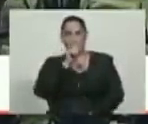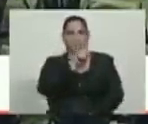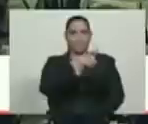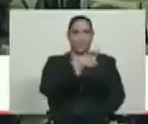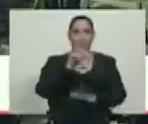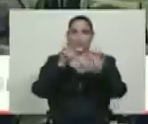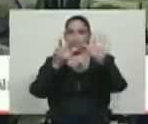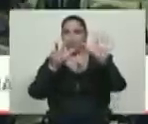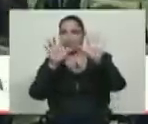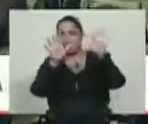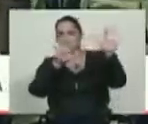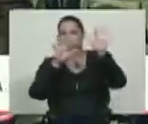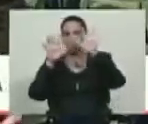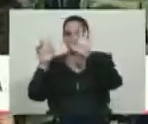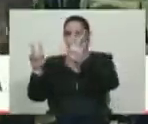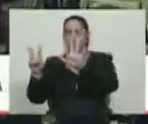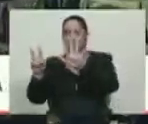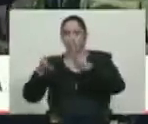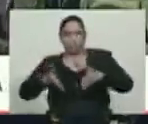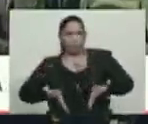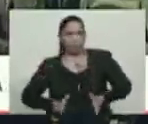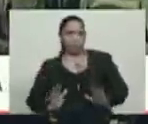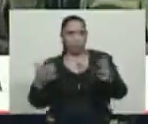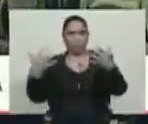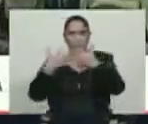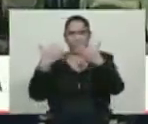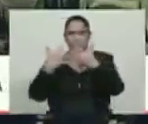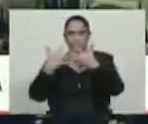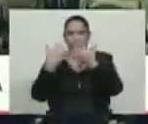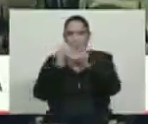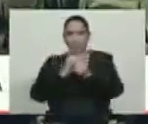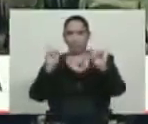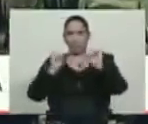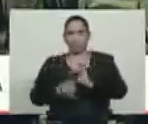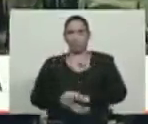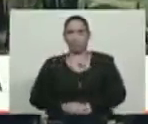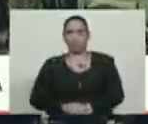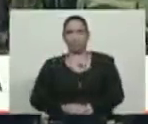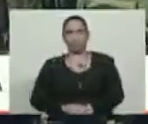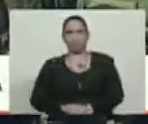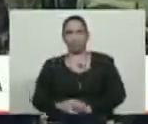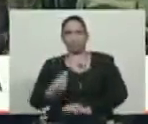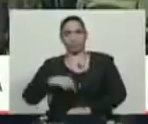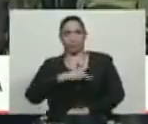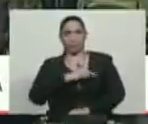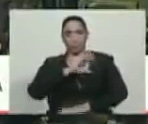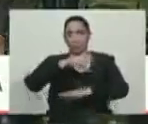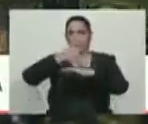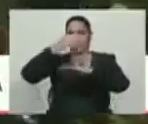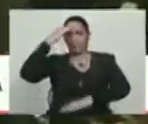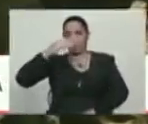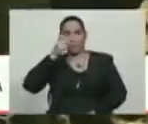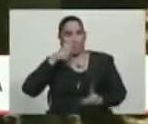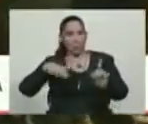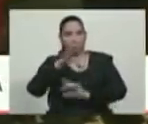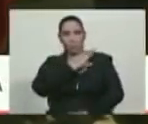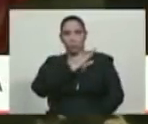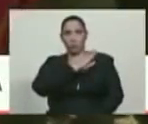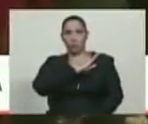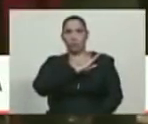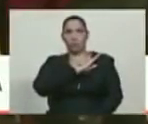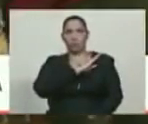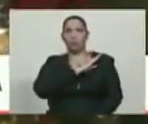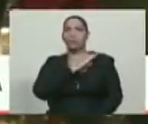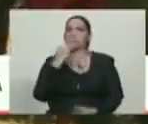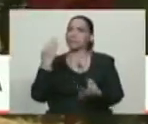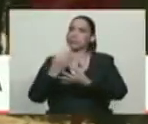1 de febrero de 1817, cuando nació en plena guerra de independencia, nuestro general del pueblo soberano, cada vez más vigente